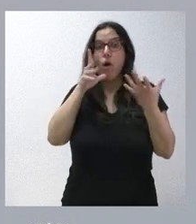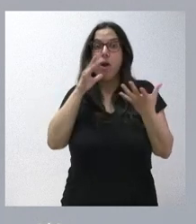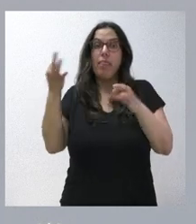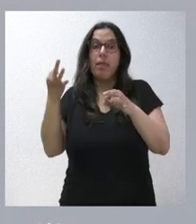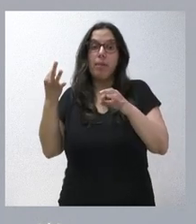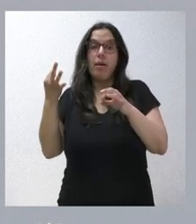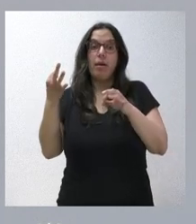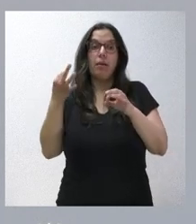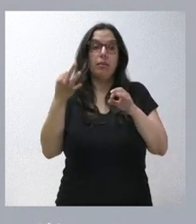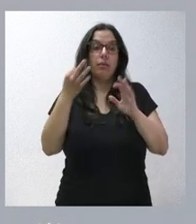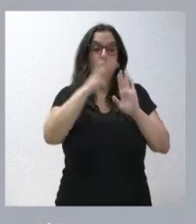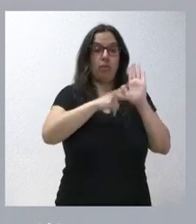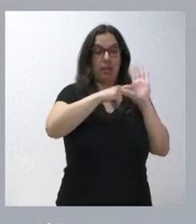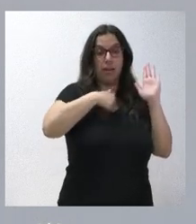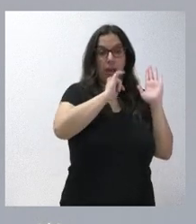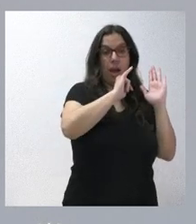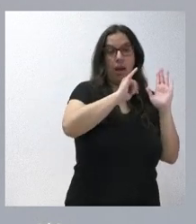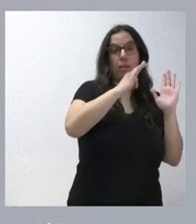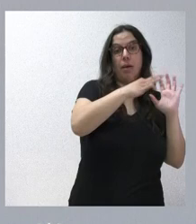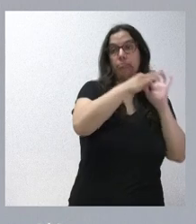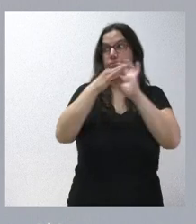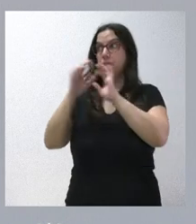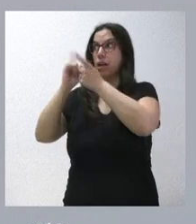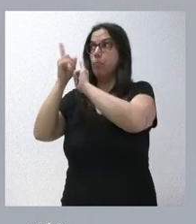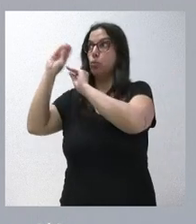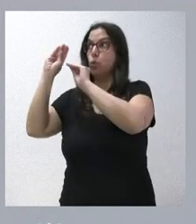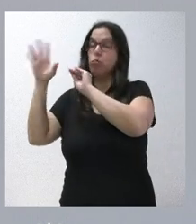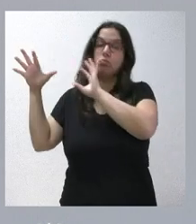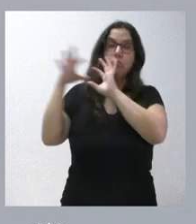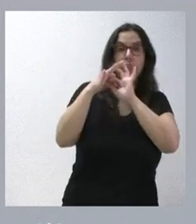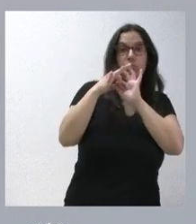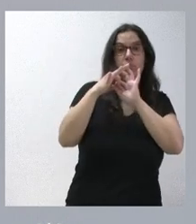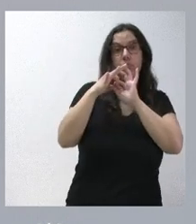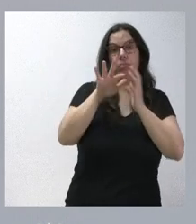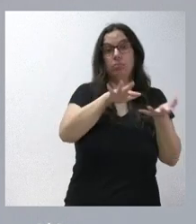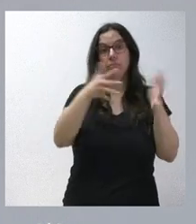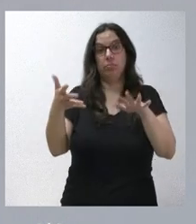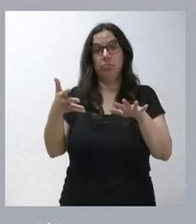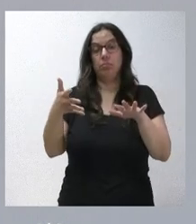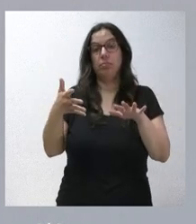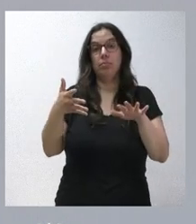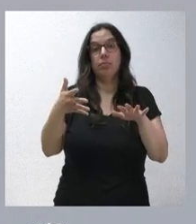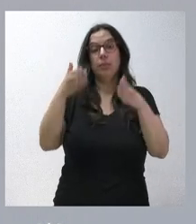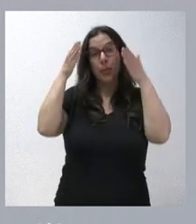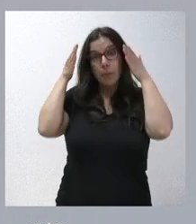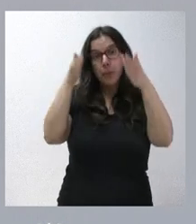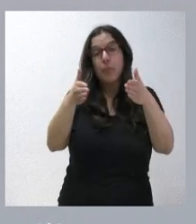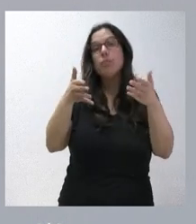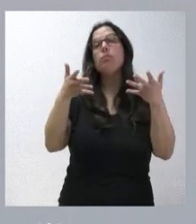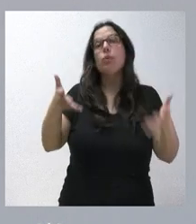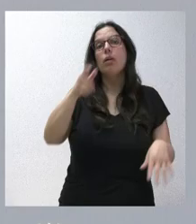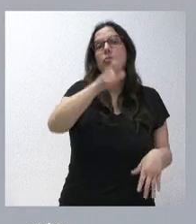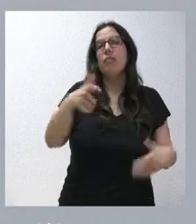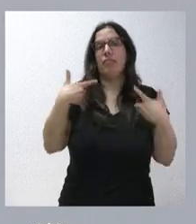regular la normativa autonómica conforme a los cambios establecidos en una ley del año 2022 poniendo en el centro a las